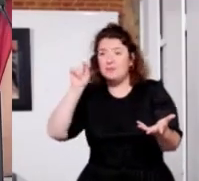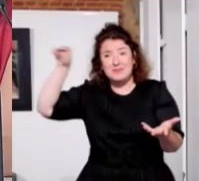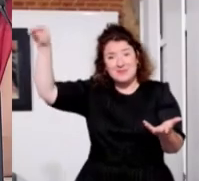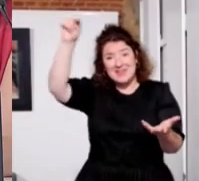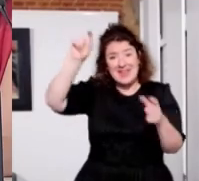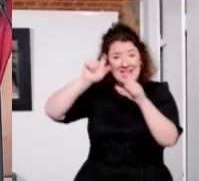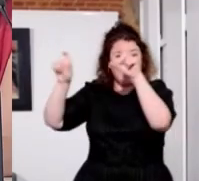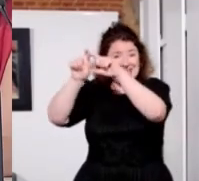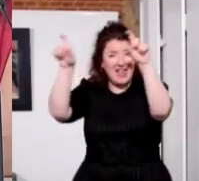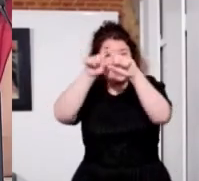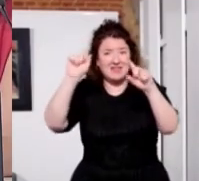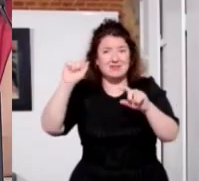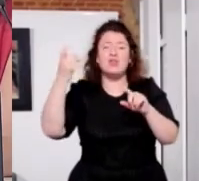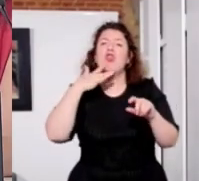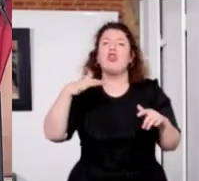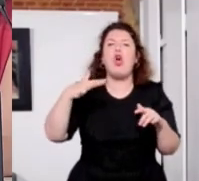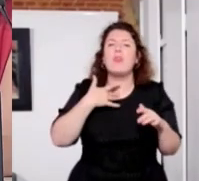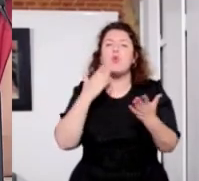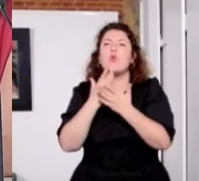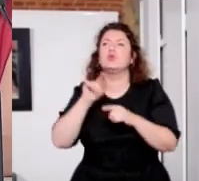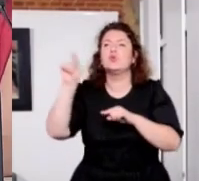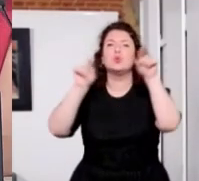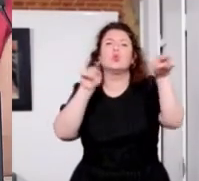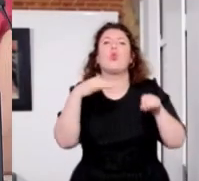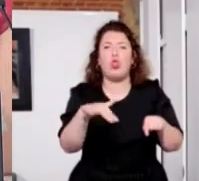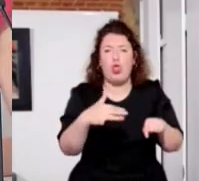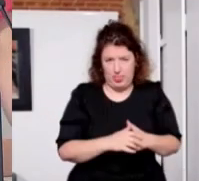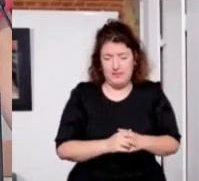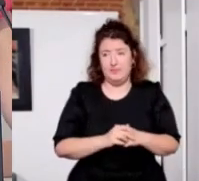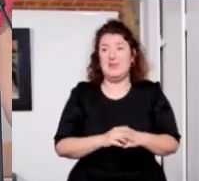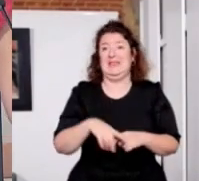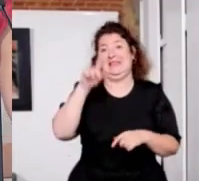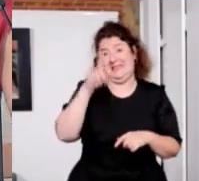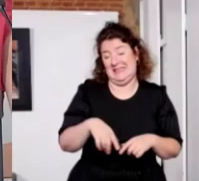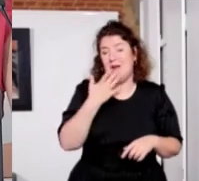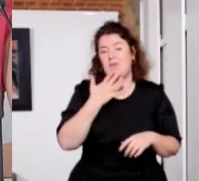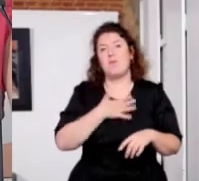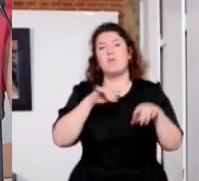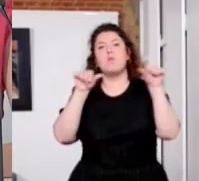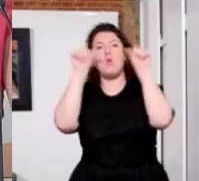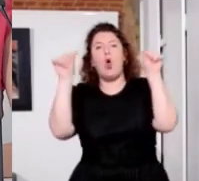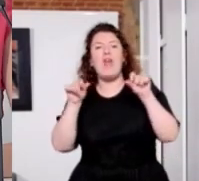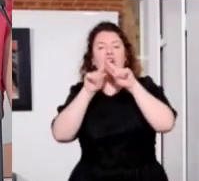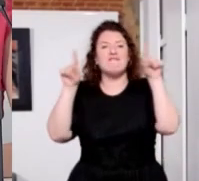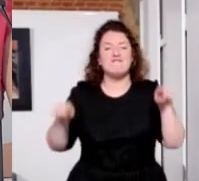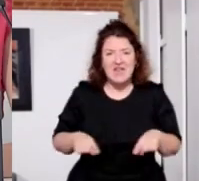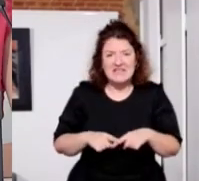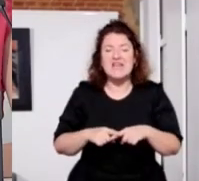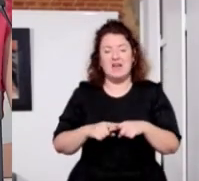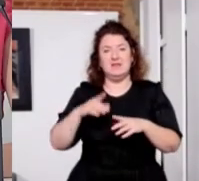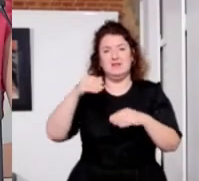propiamente referencie dónde se pueden cursar los cursos. Igualmente, a nivel de modelos, fichas, etcétera,